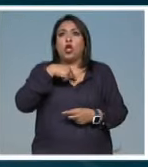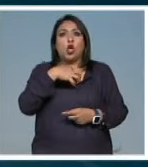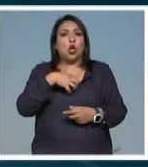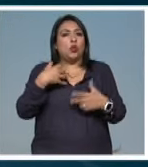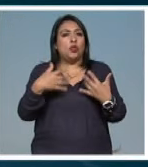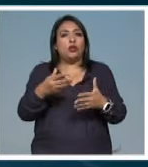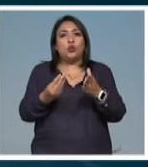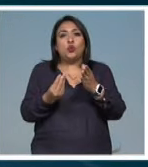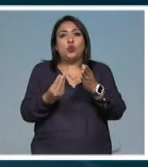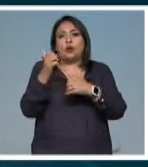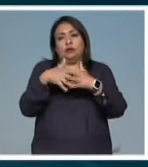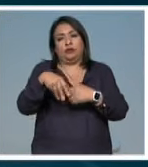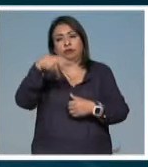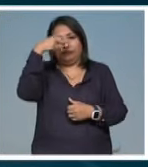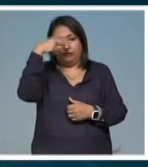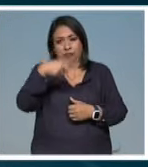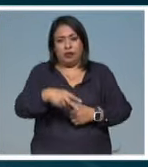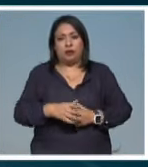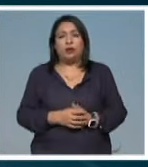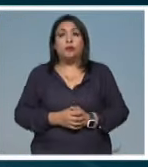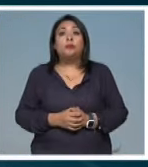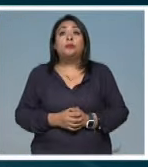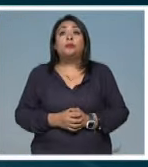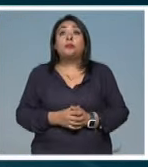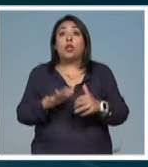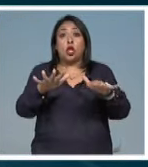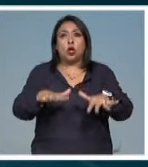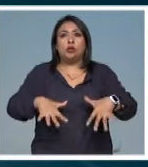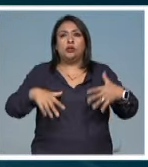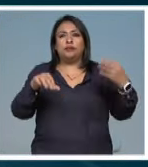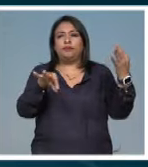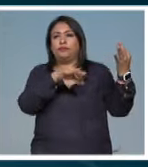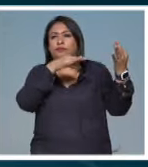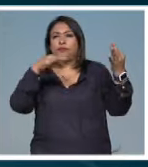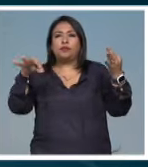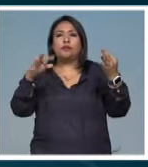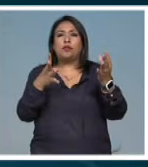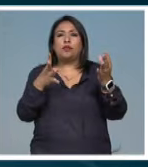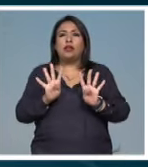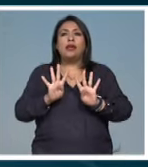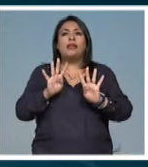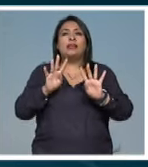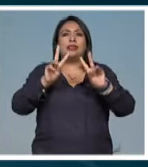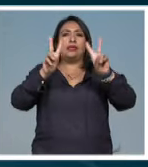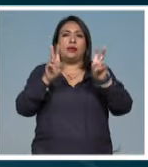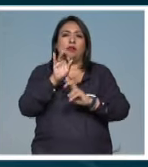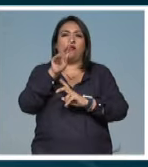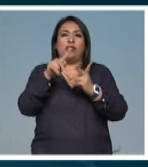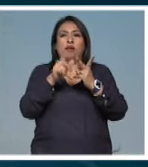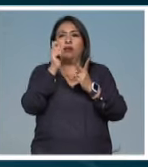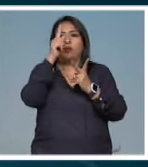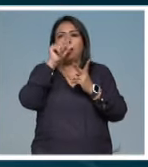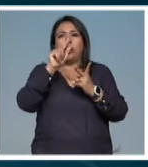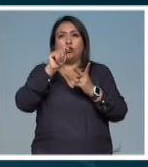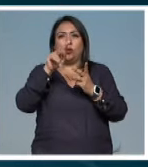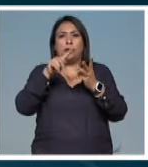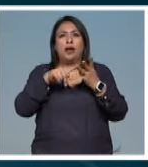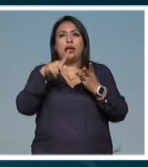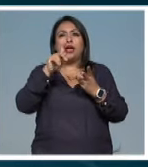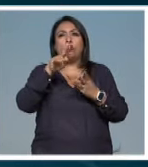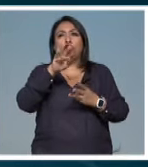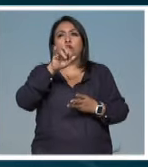son estrenos en México. Un concierto para violín y orquesta titulado Fandango y obra de Arturo Márquez y